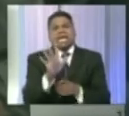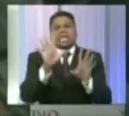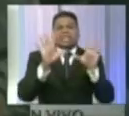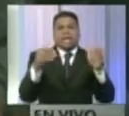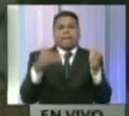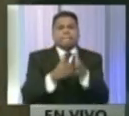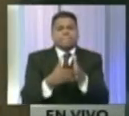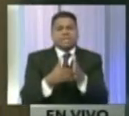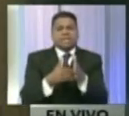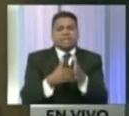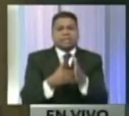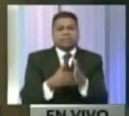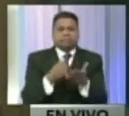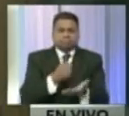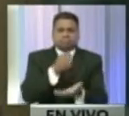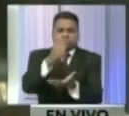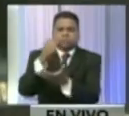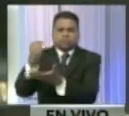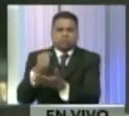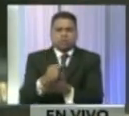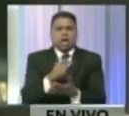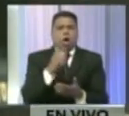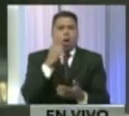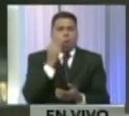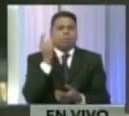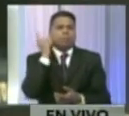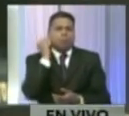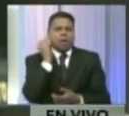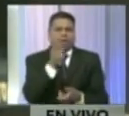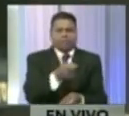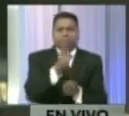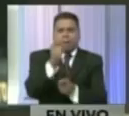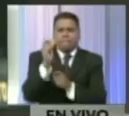los hombres y mujeres de pesca. Bien.